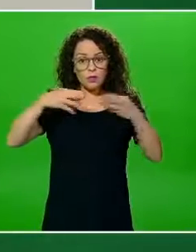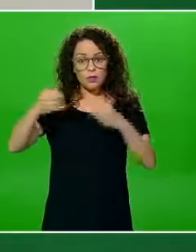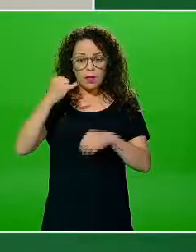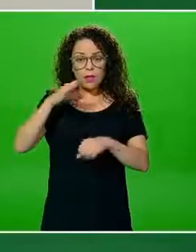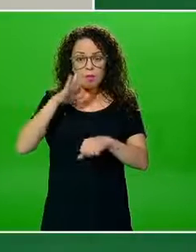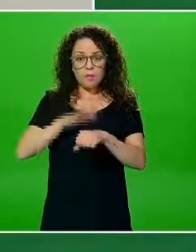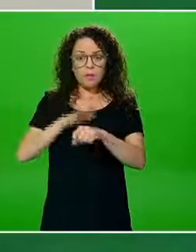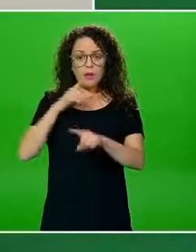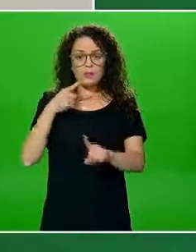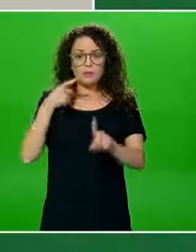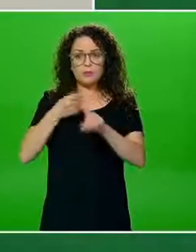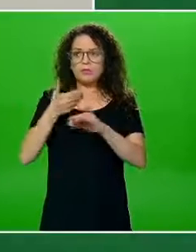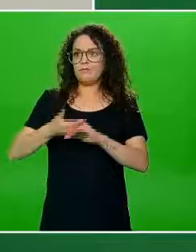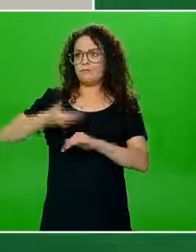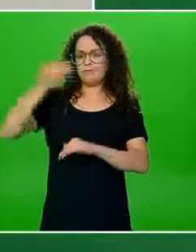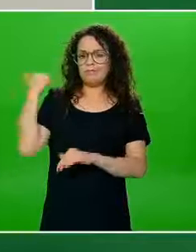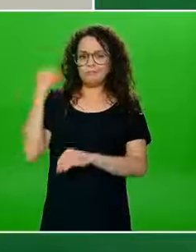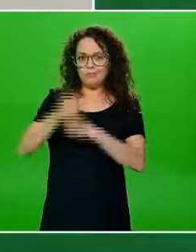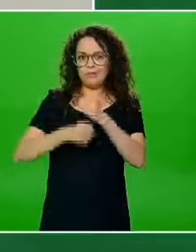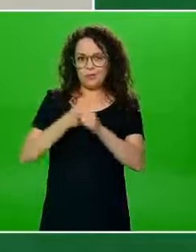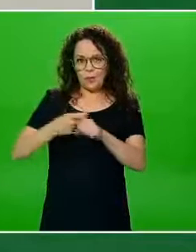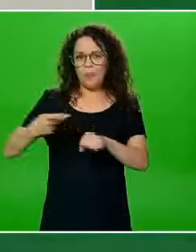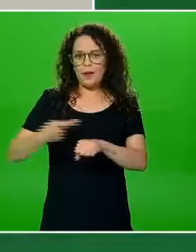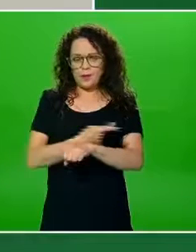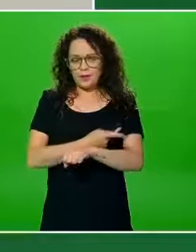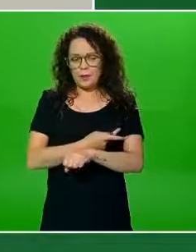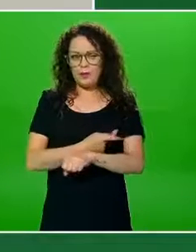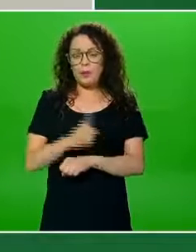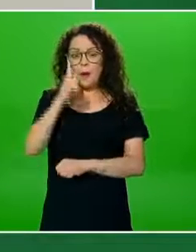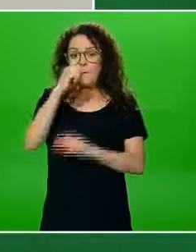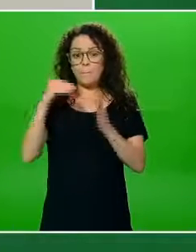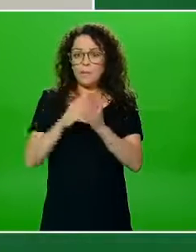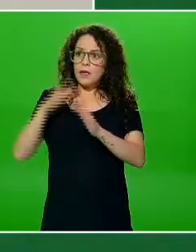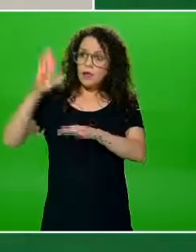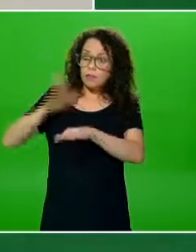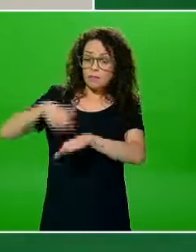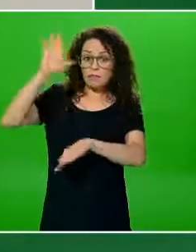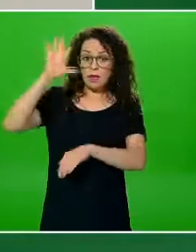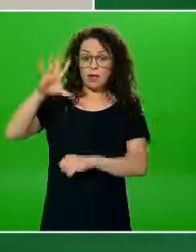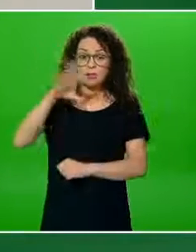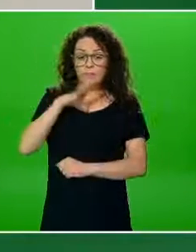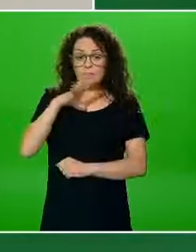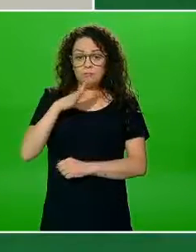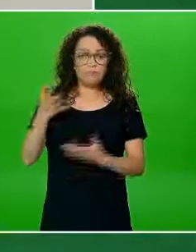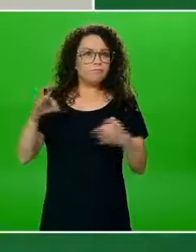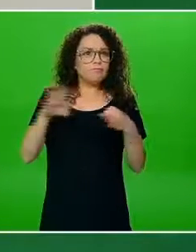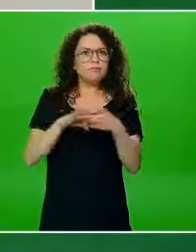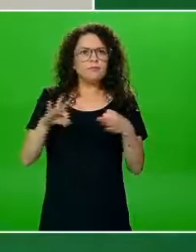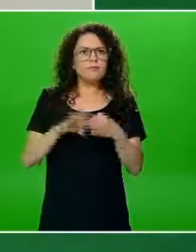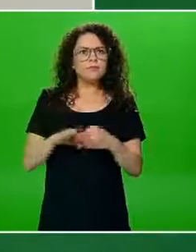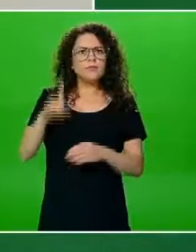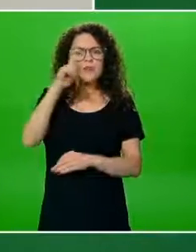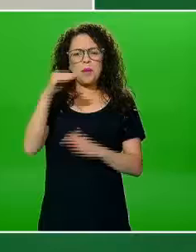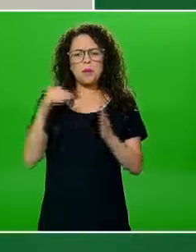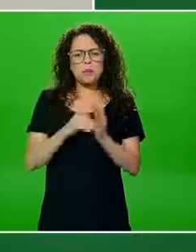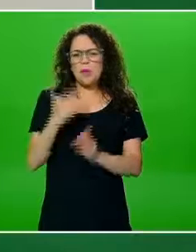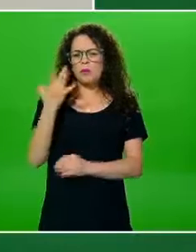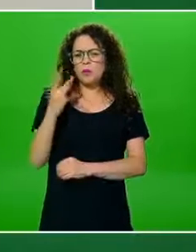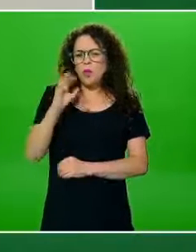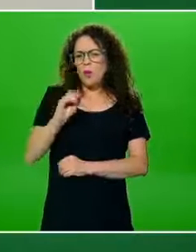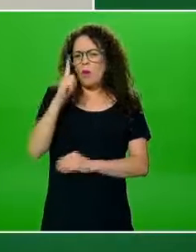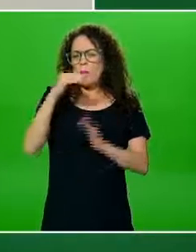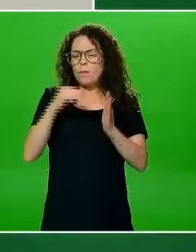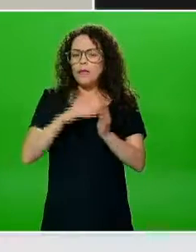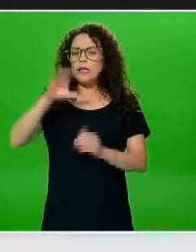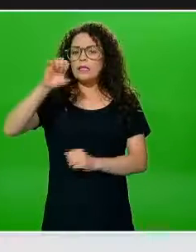año pasado, llegamos a tener más de 1,000, llegamos a tener alrededor de 1,050,